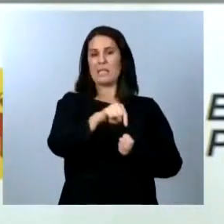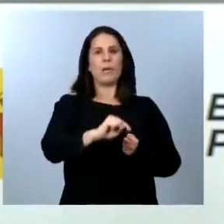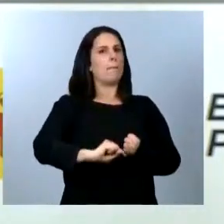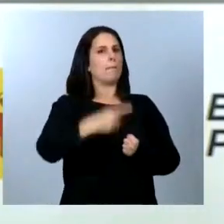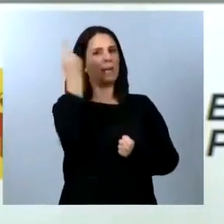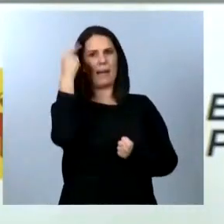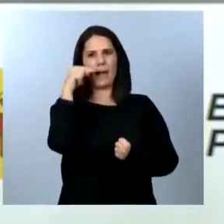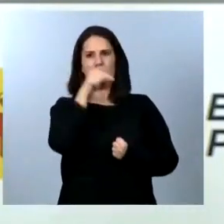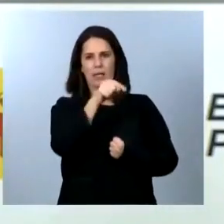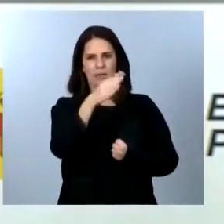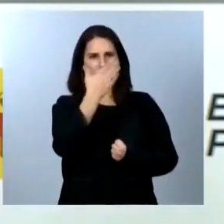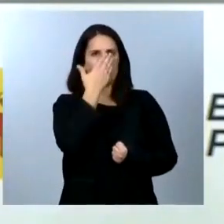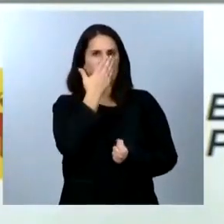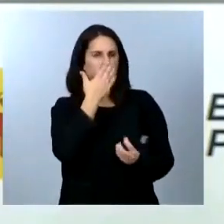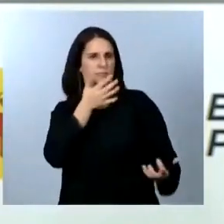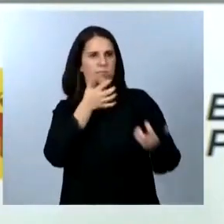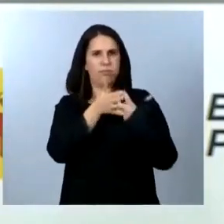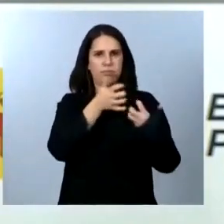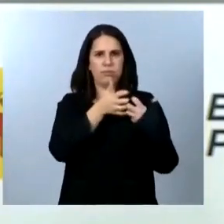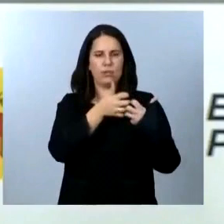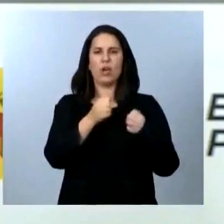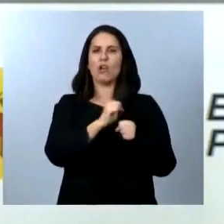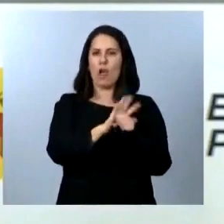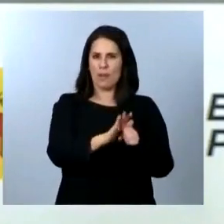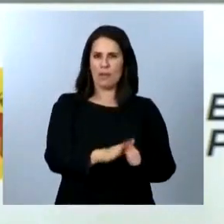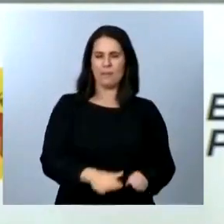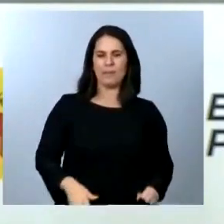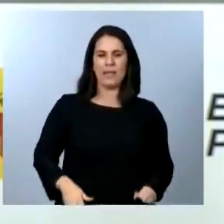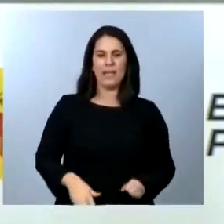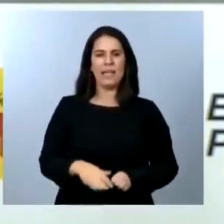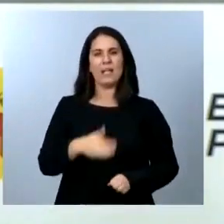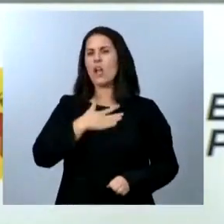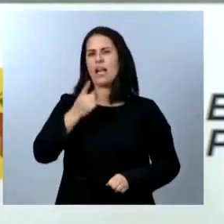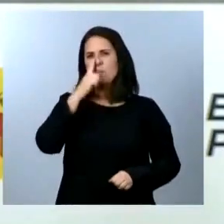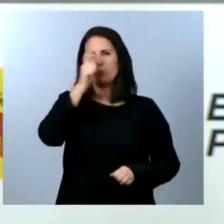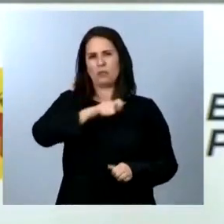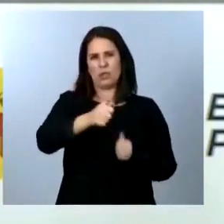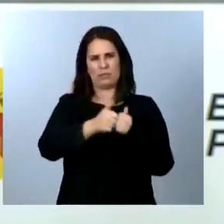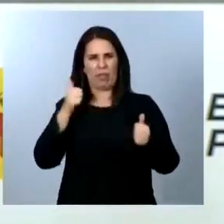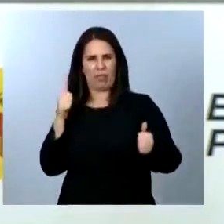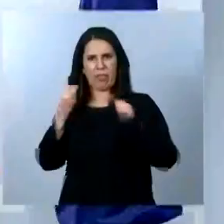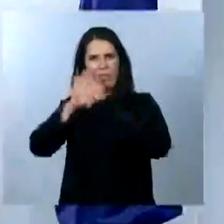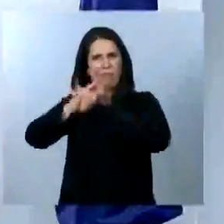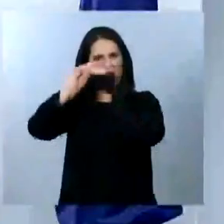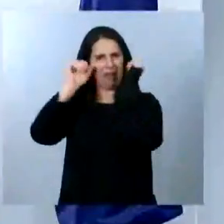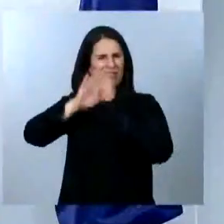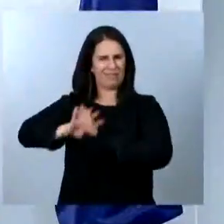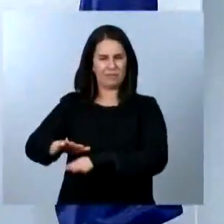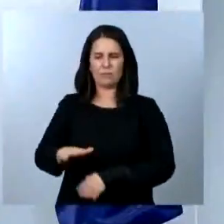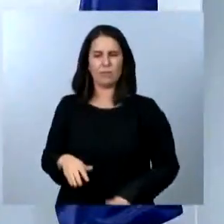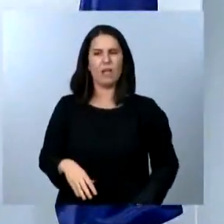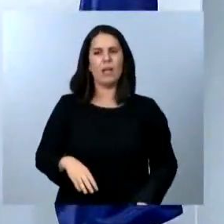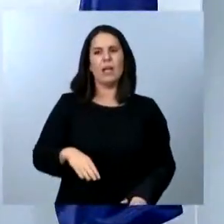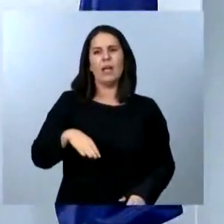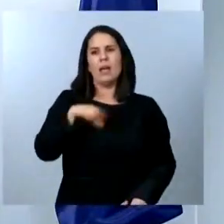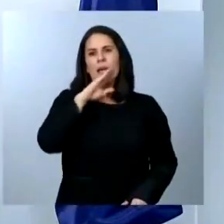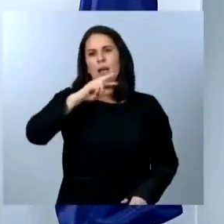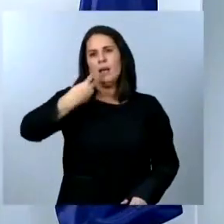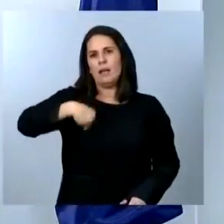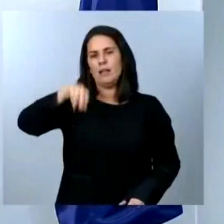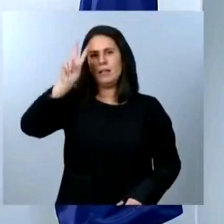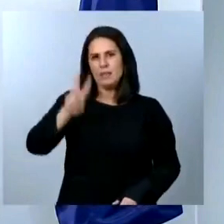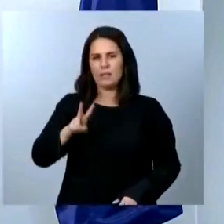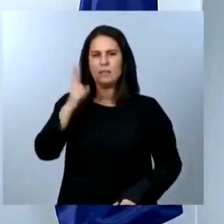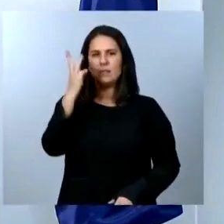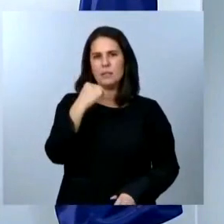frente al COVID-19. Y para no dejar a nadie atrás, destinaremos, como bien ha comentado antes el vicepresidente segundo, 3.017 millones de euros